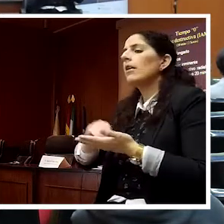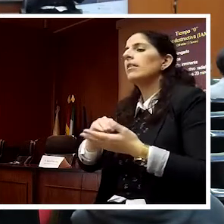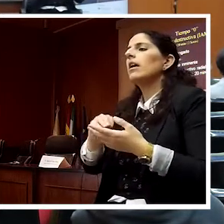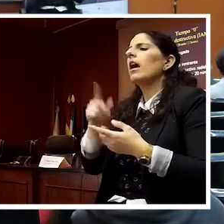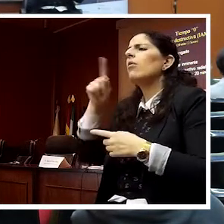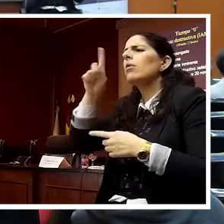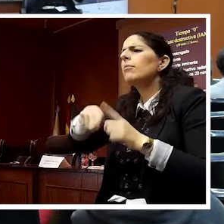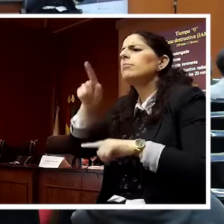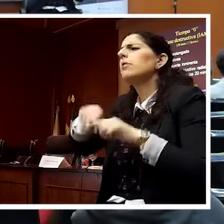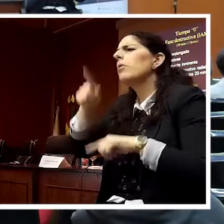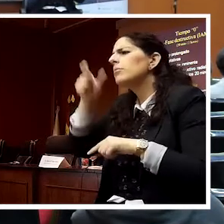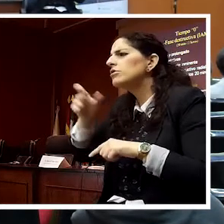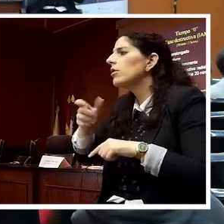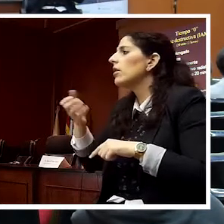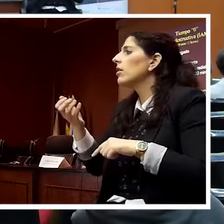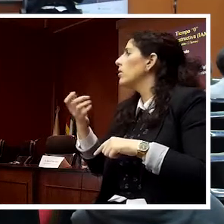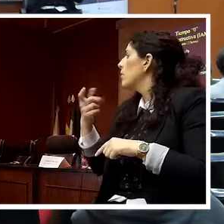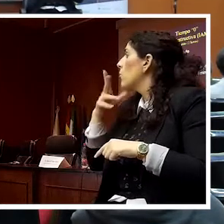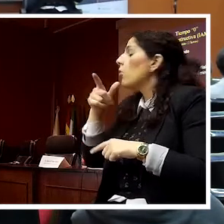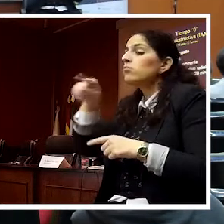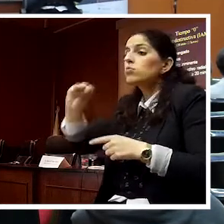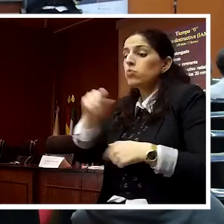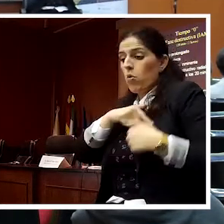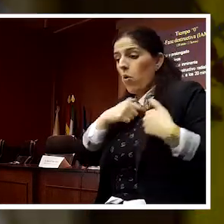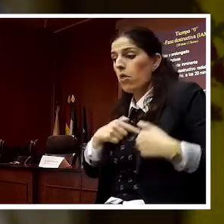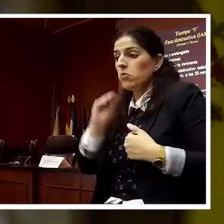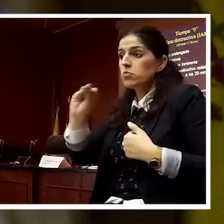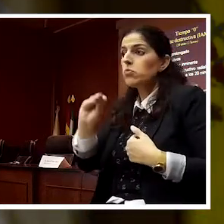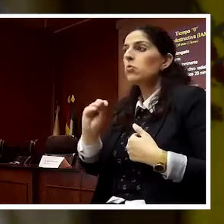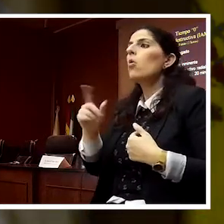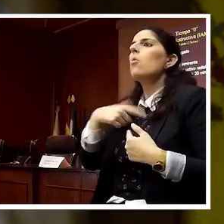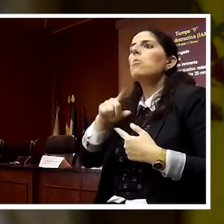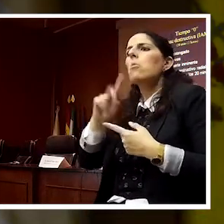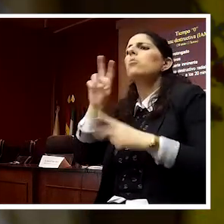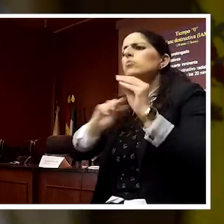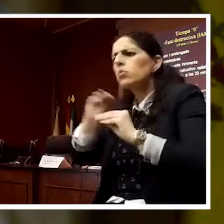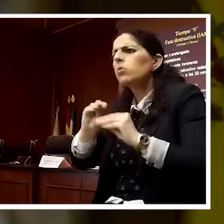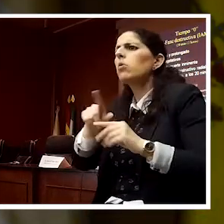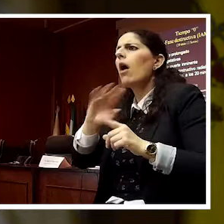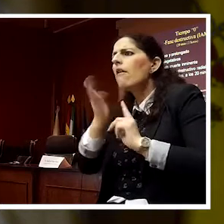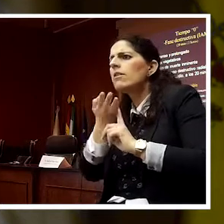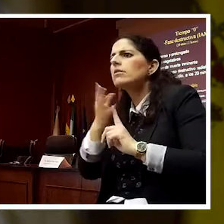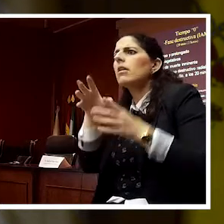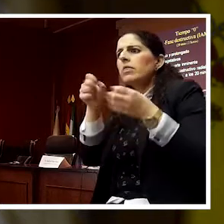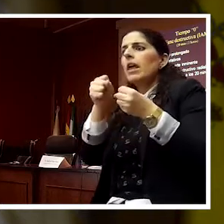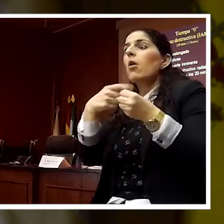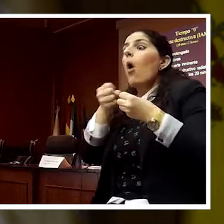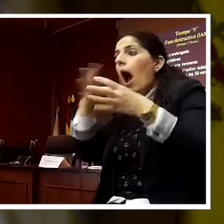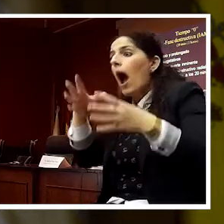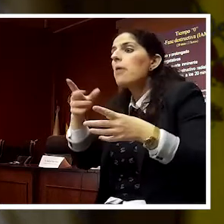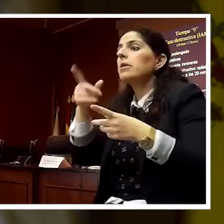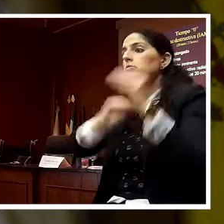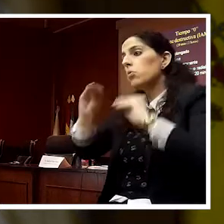algunos pacientes gracias a la fisiología del organismo que hace que una oclusión